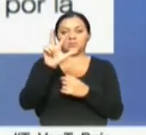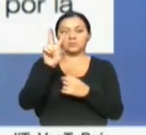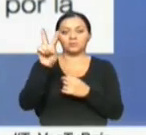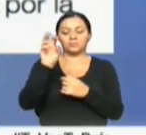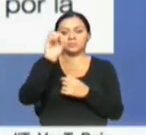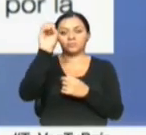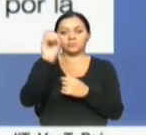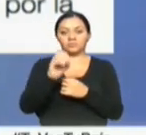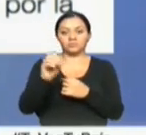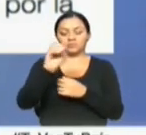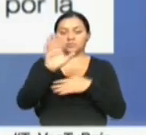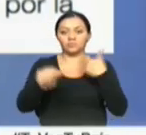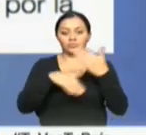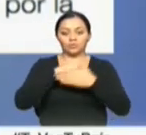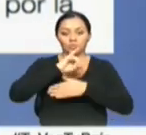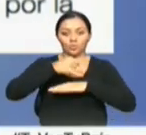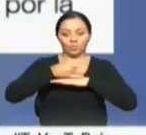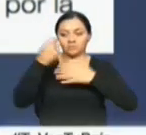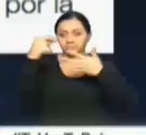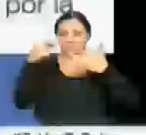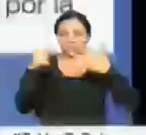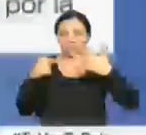99,32% de juntas escrutadas, Lenin